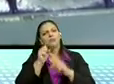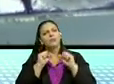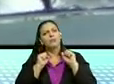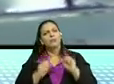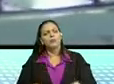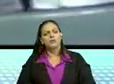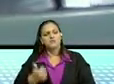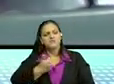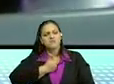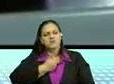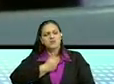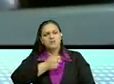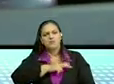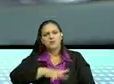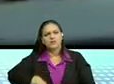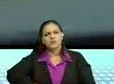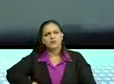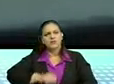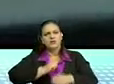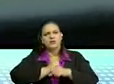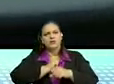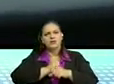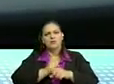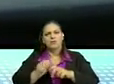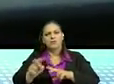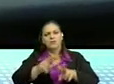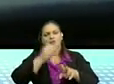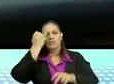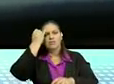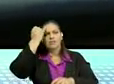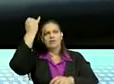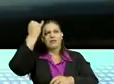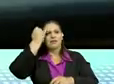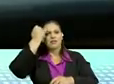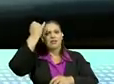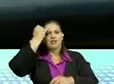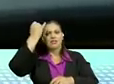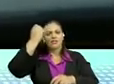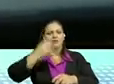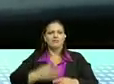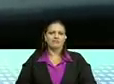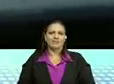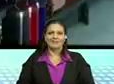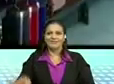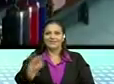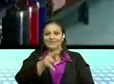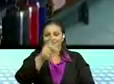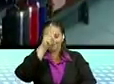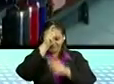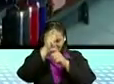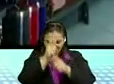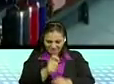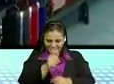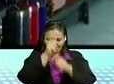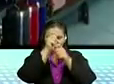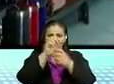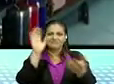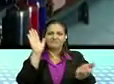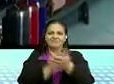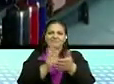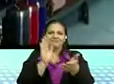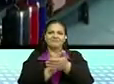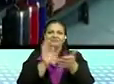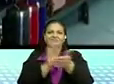con emprendimientos sanos, rescatables. Yo aquí a estas personas me le quito el sombrero y le doy un aplauso como